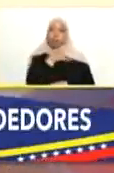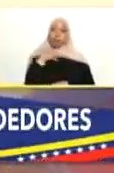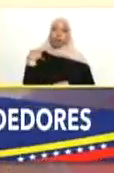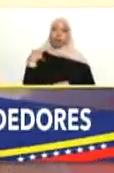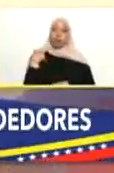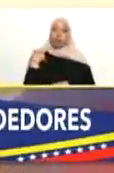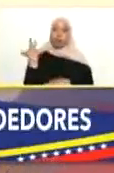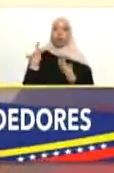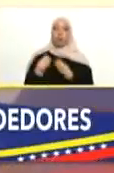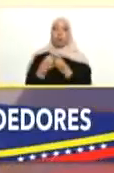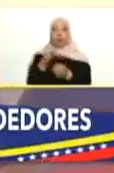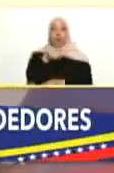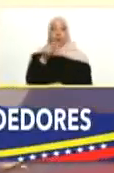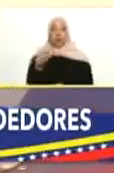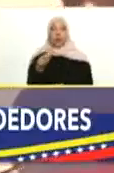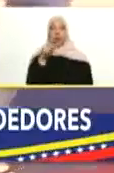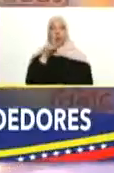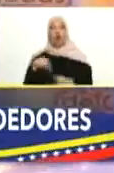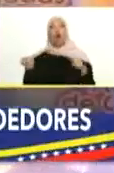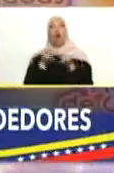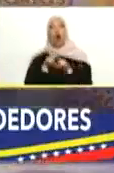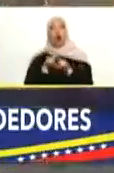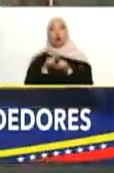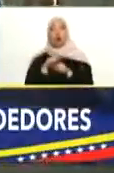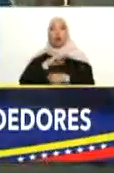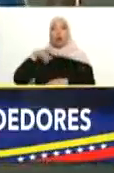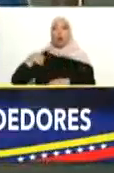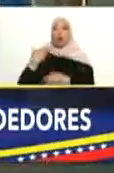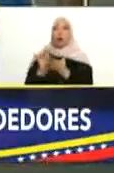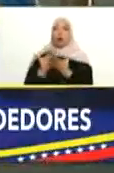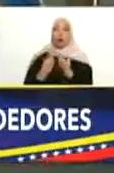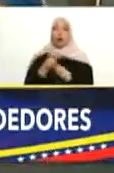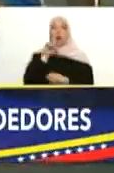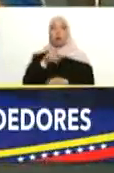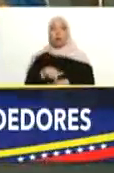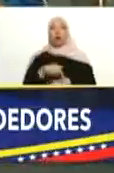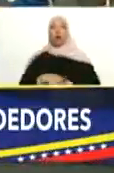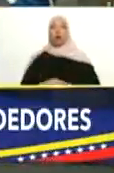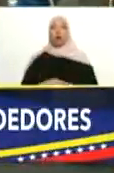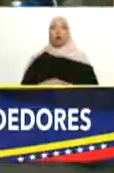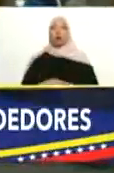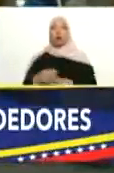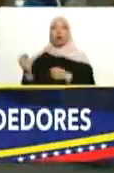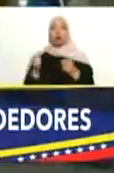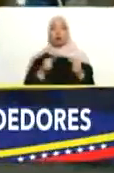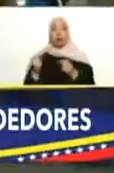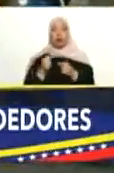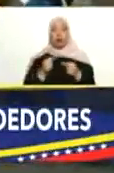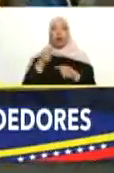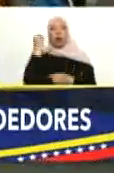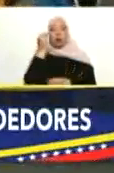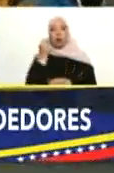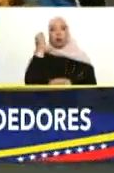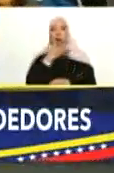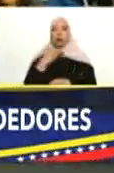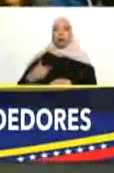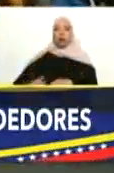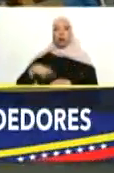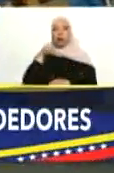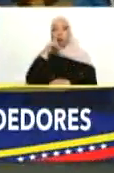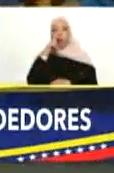que el compañero Jimmy Berrío y de igual manera nuestra compañera Emily también hablen, cada uno desde su condición, presidente de banco